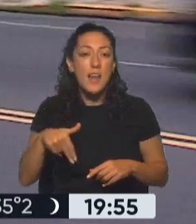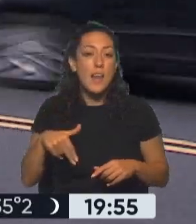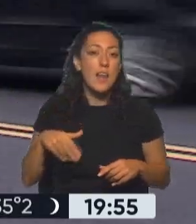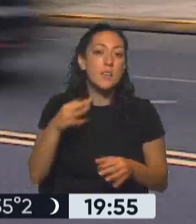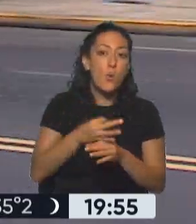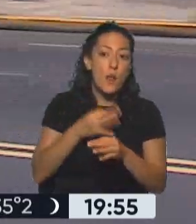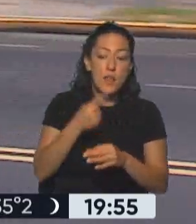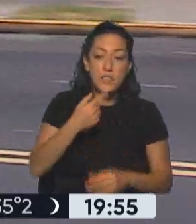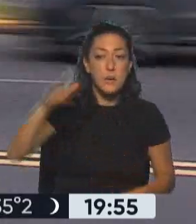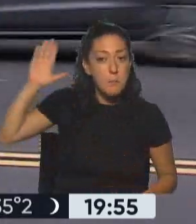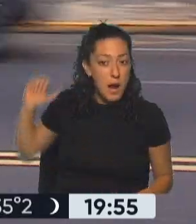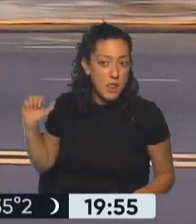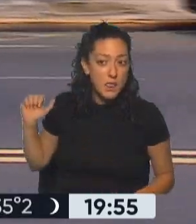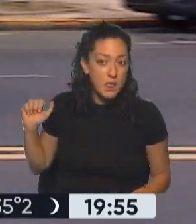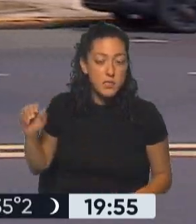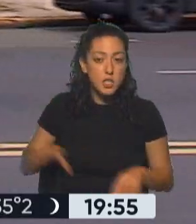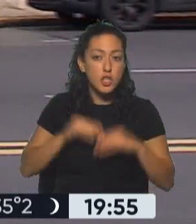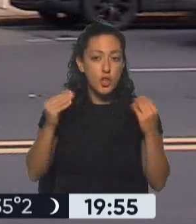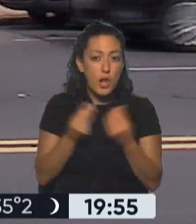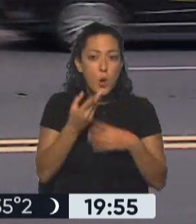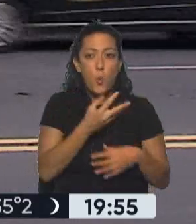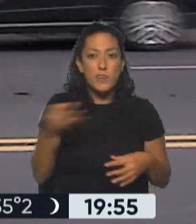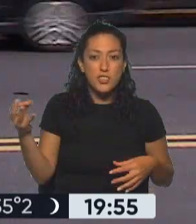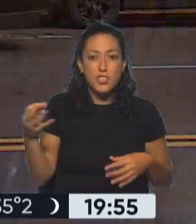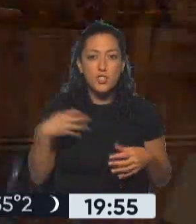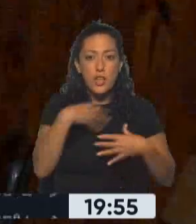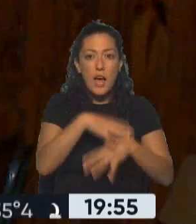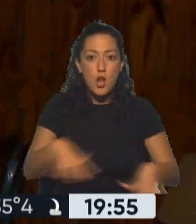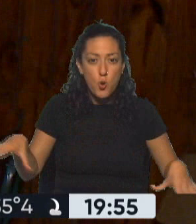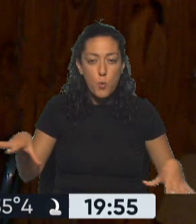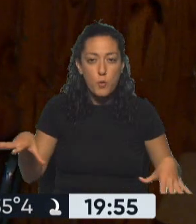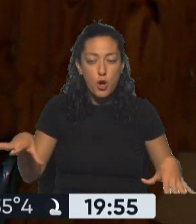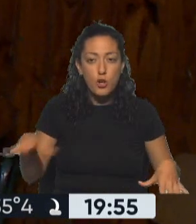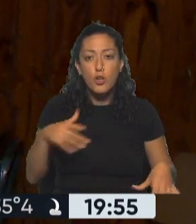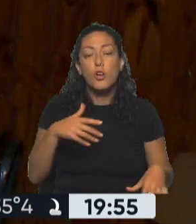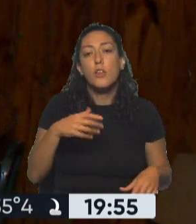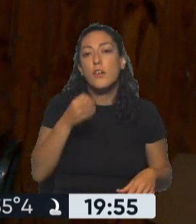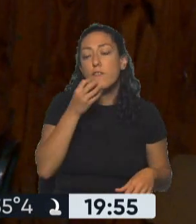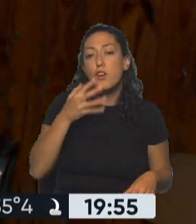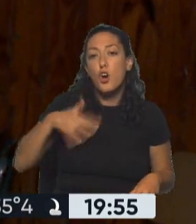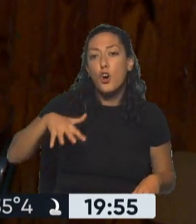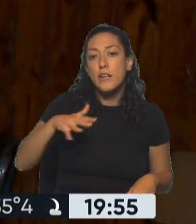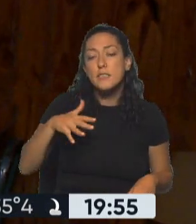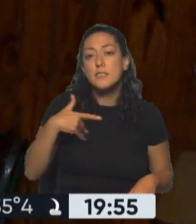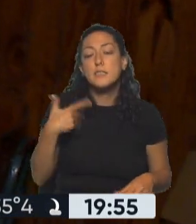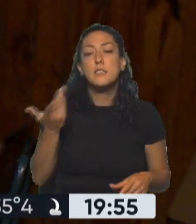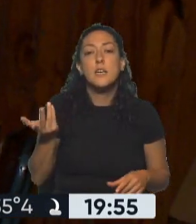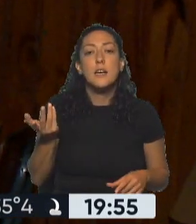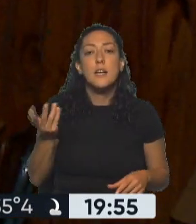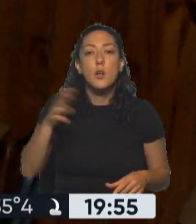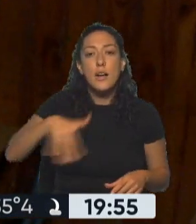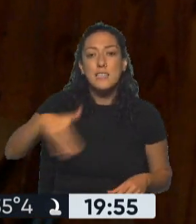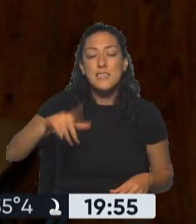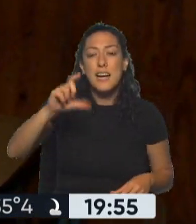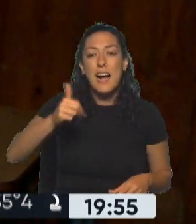Desde el pasado martes, alrededor de 400 alumnos de esta escuela San José de Flores, ubicada aquí en Carabobo al 900,